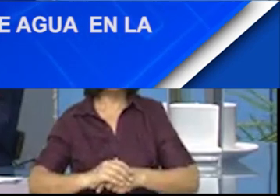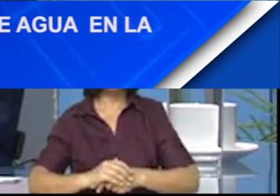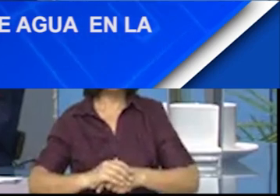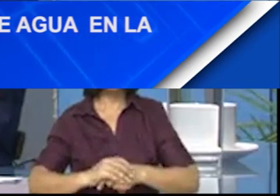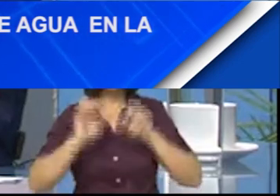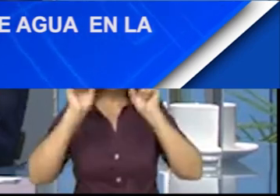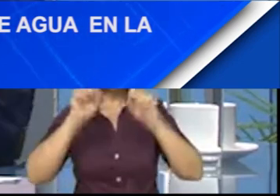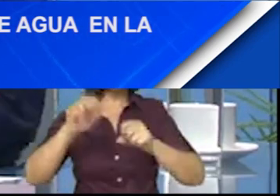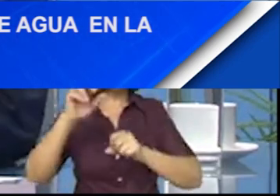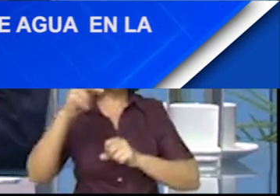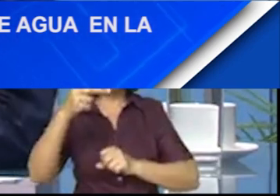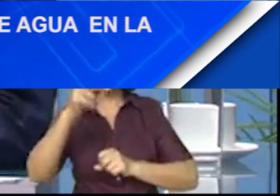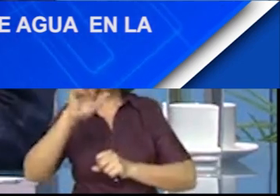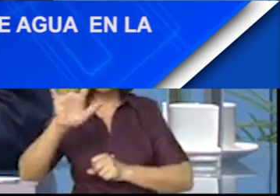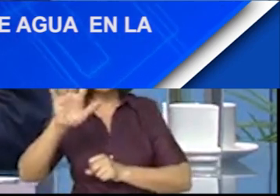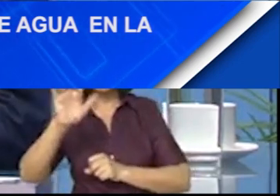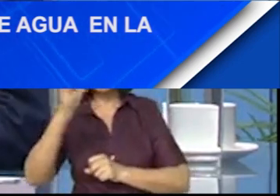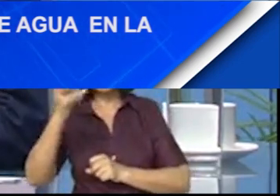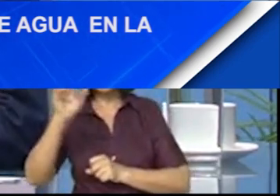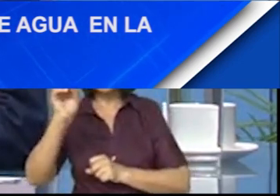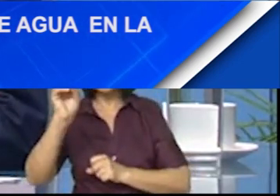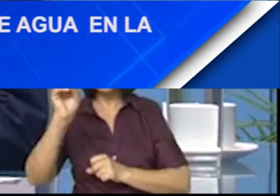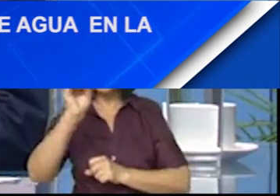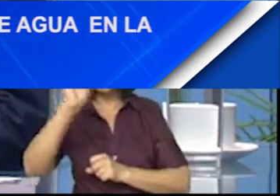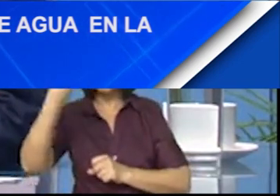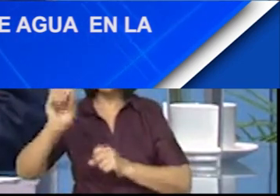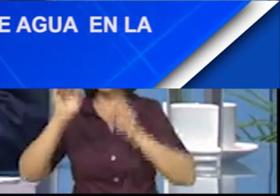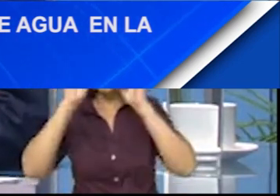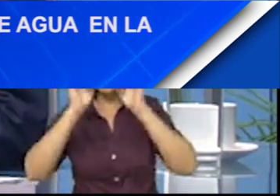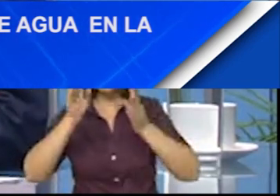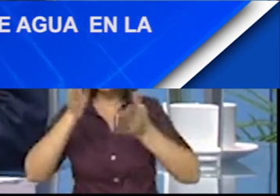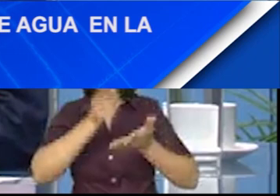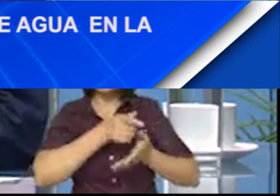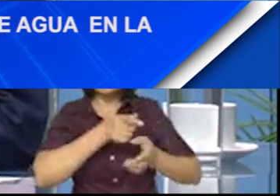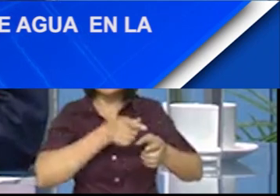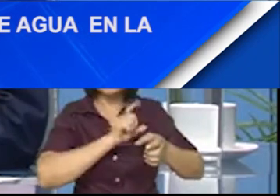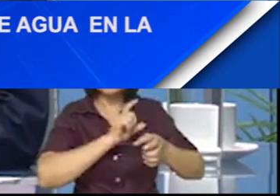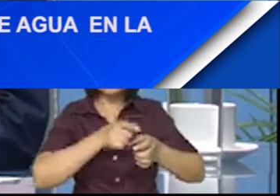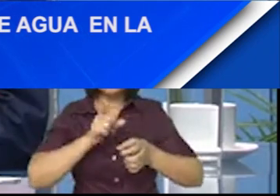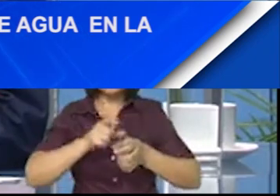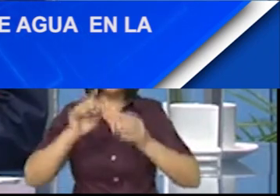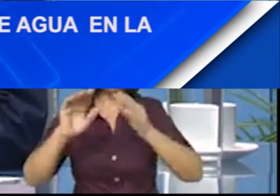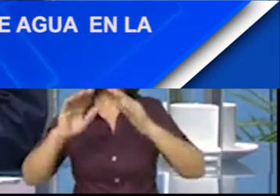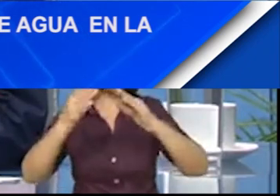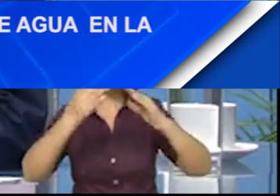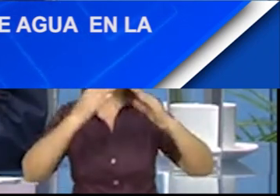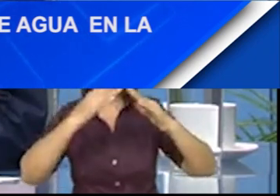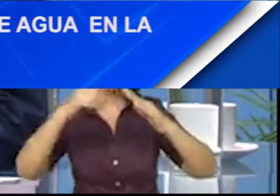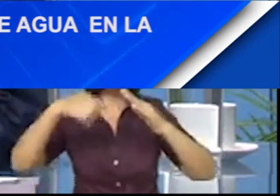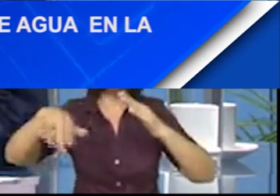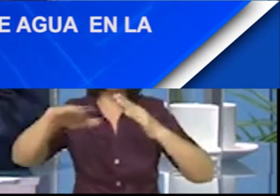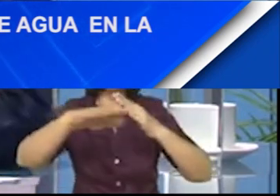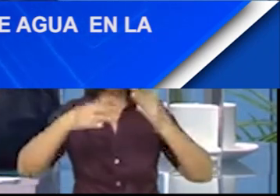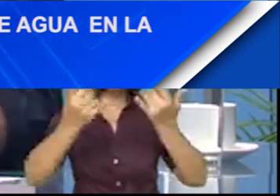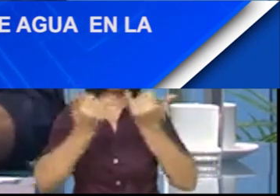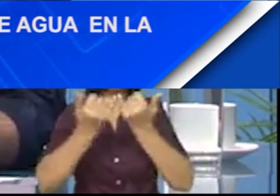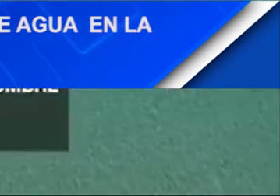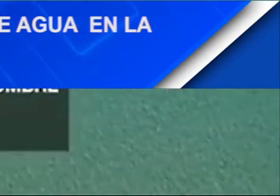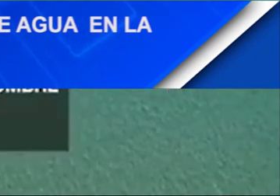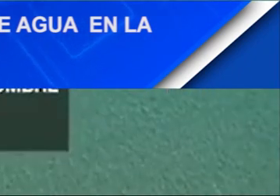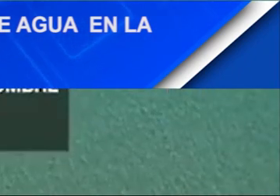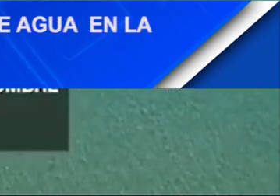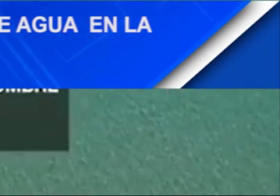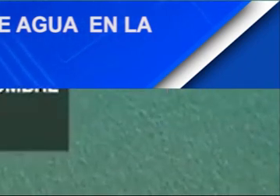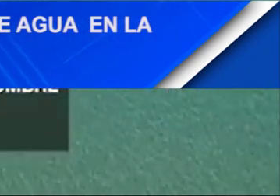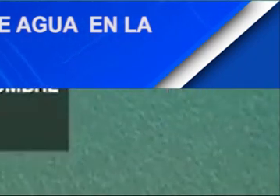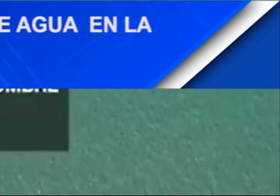diría yo, un 85-90% de cobertura en el alcantarillado sanitario, en el sector urbano, y prácticamente el agua vamos a estar en el 100%. Y lo